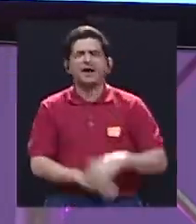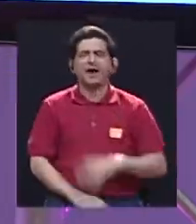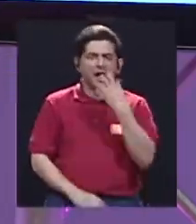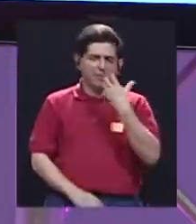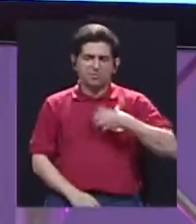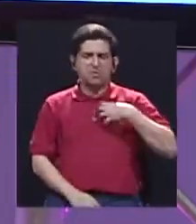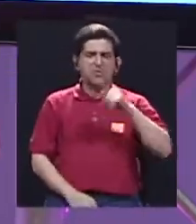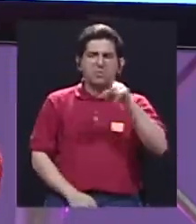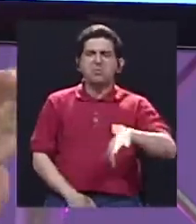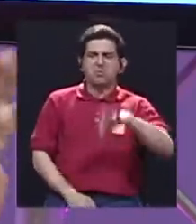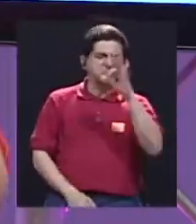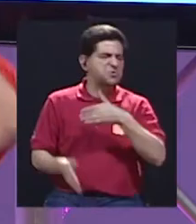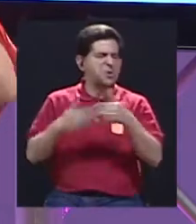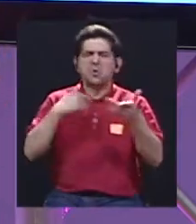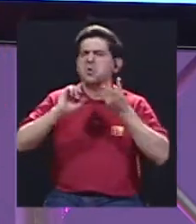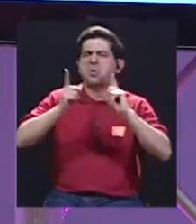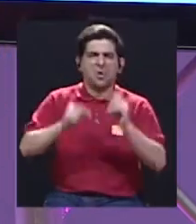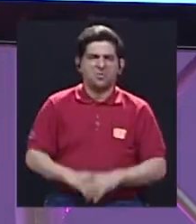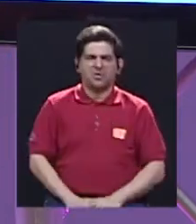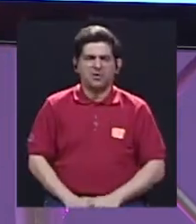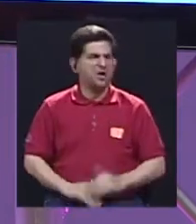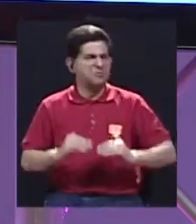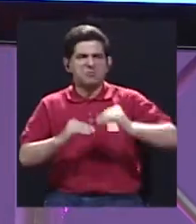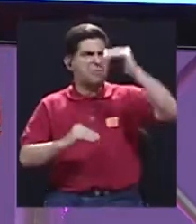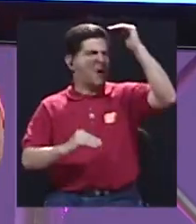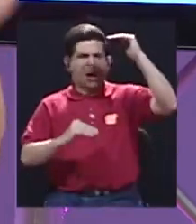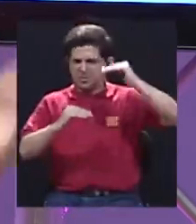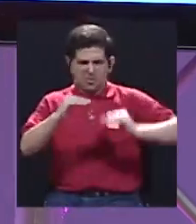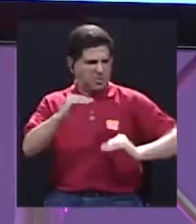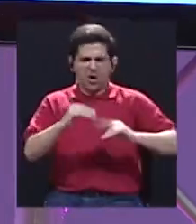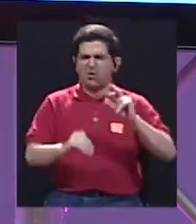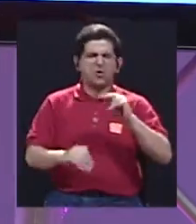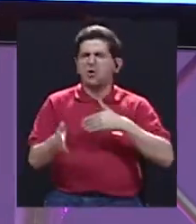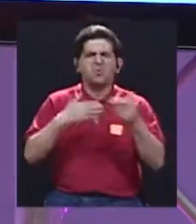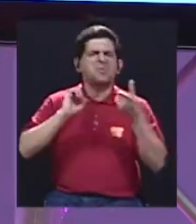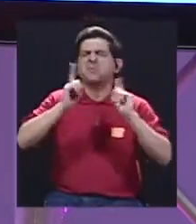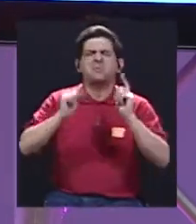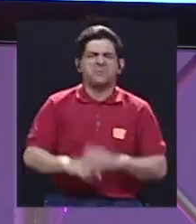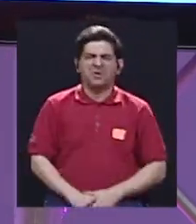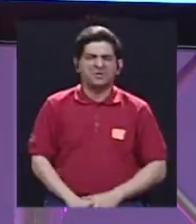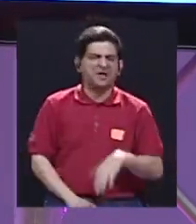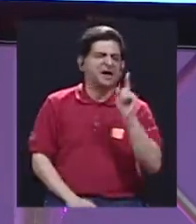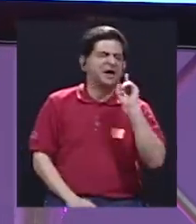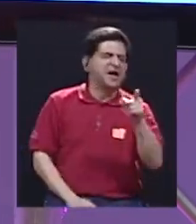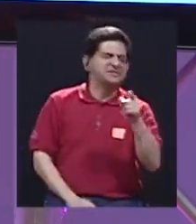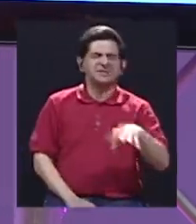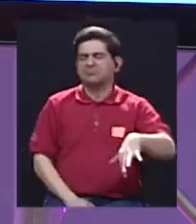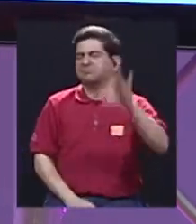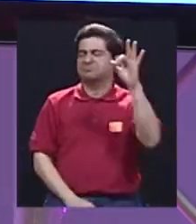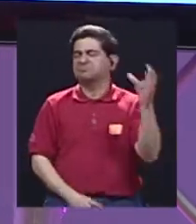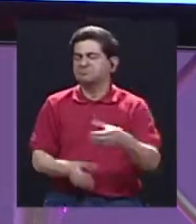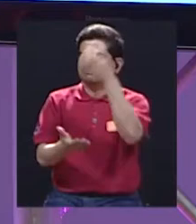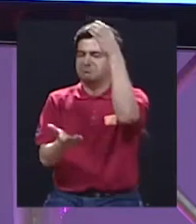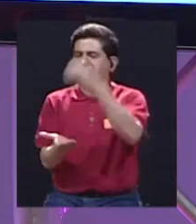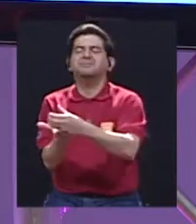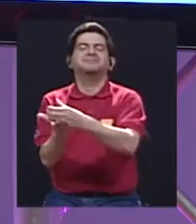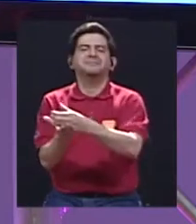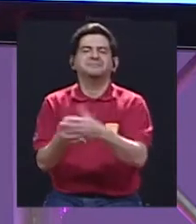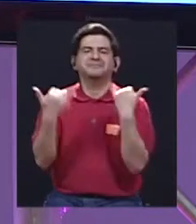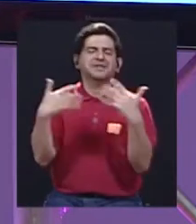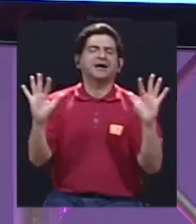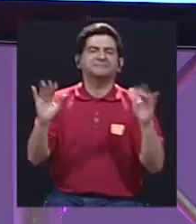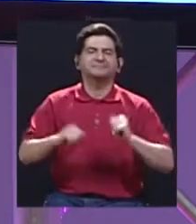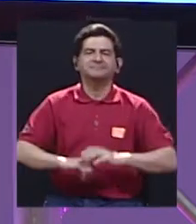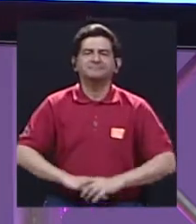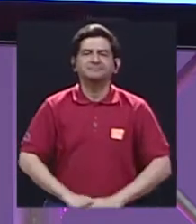manzano cualquiera uno cualquiera ni el más alto nivel más bajo sin embargo no cualquiera tea madrid de 25 d kukaramakara título y es el chino manzano fue uno